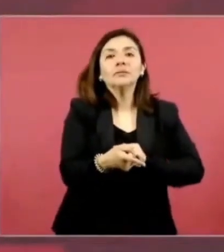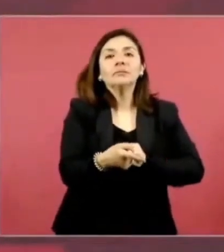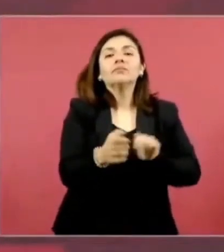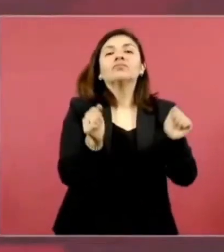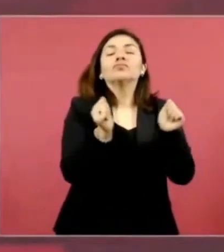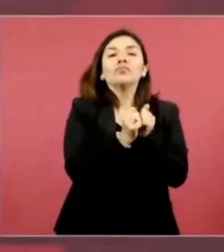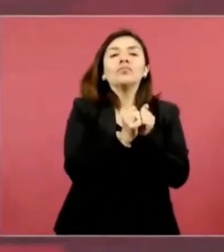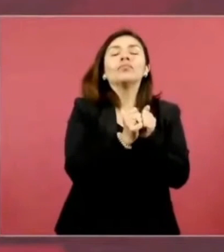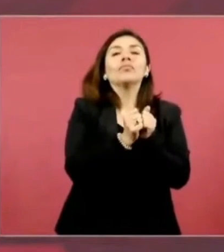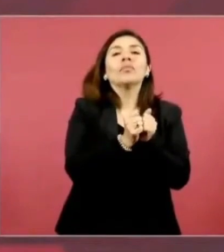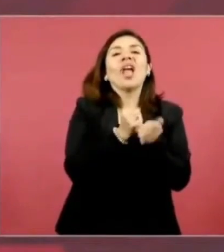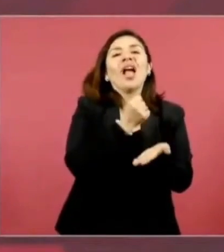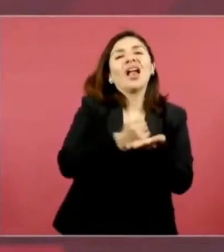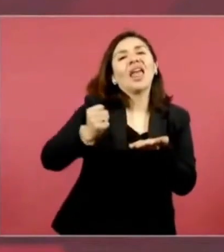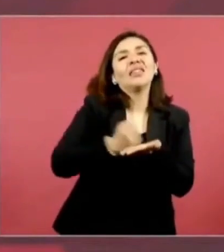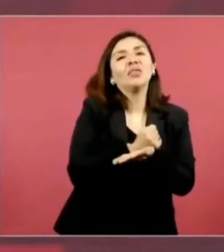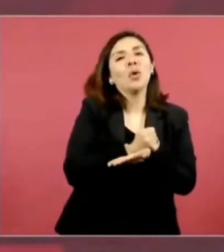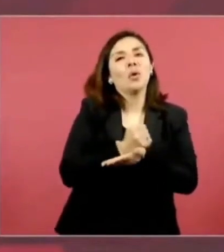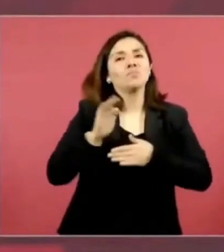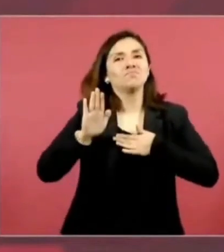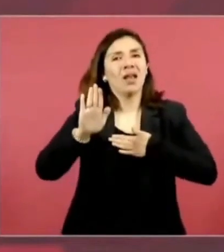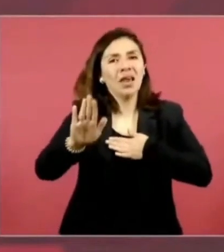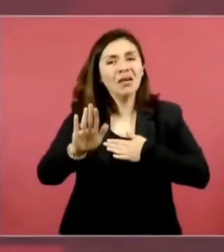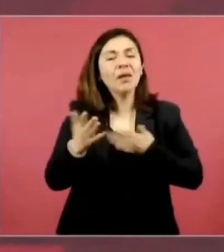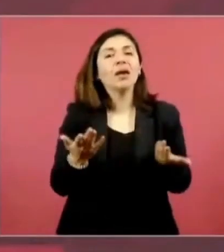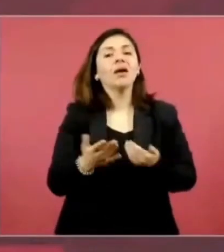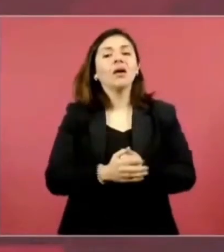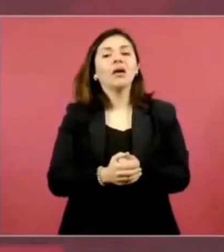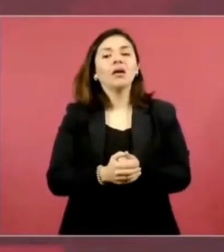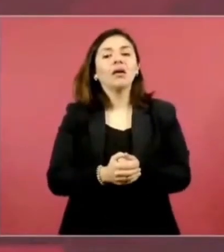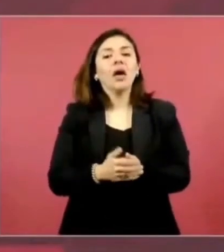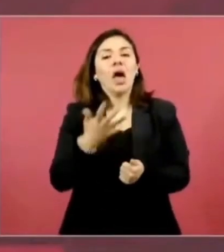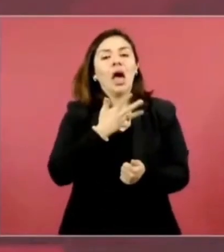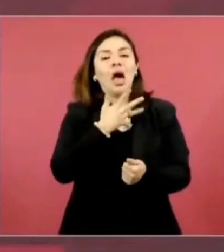créditos a la palabra, ya teníamos